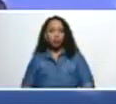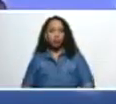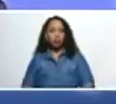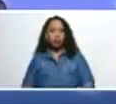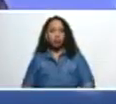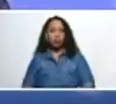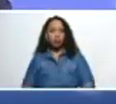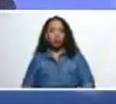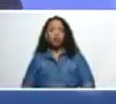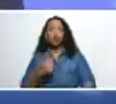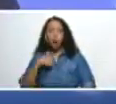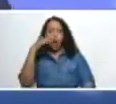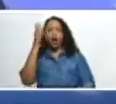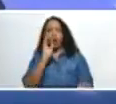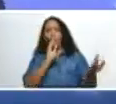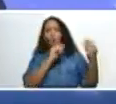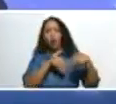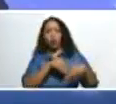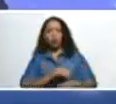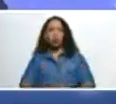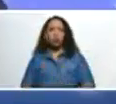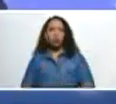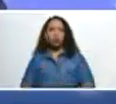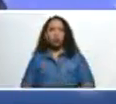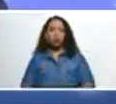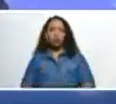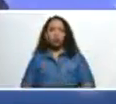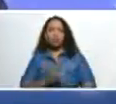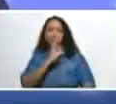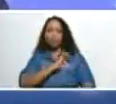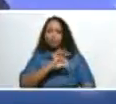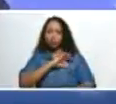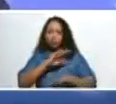Y estoy de acuerdo, señor ministro,